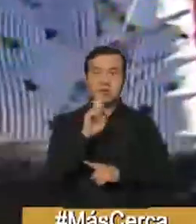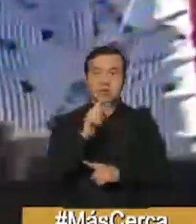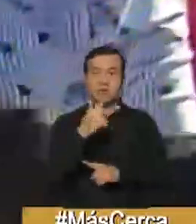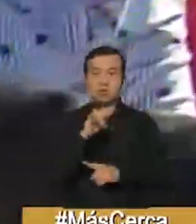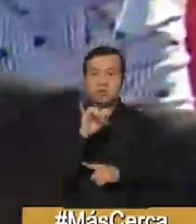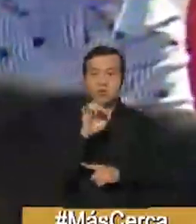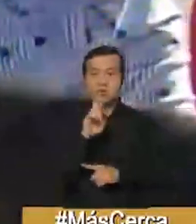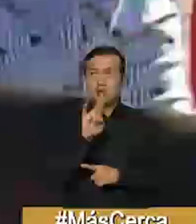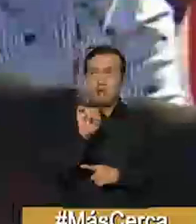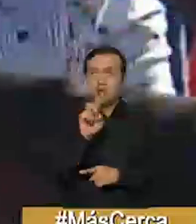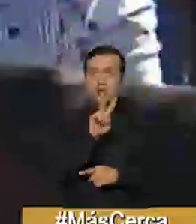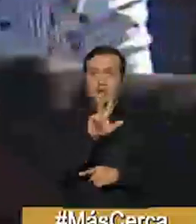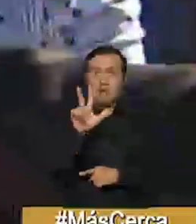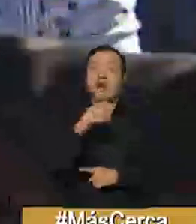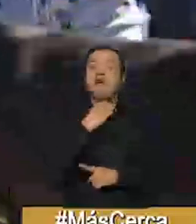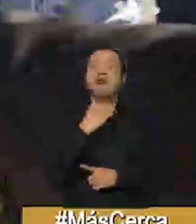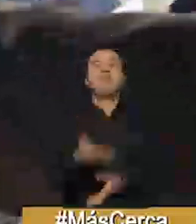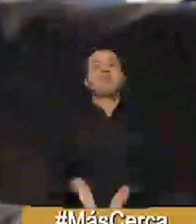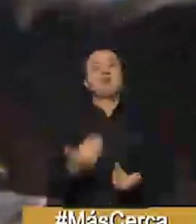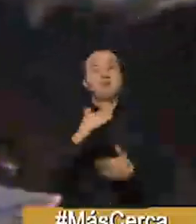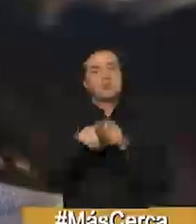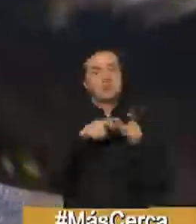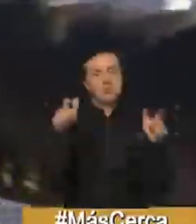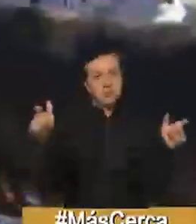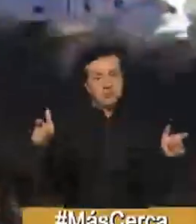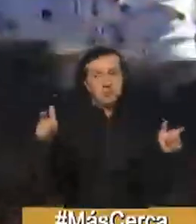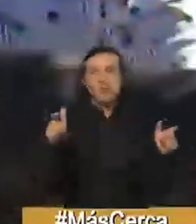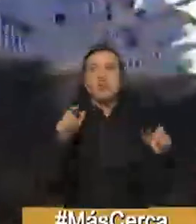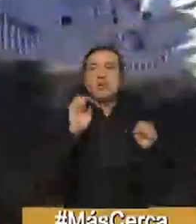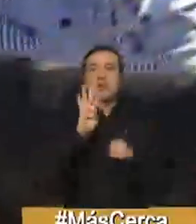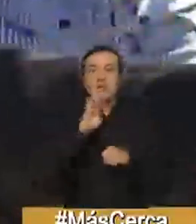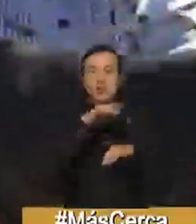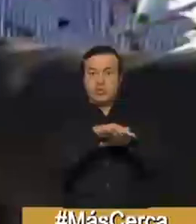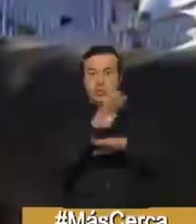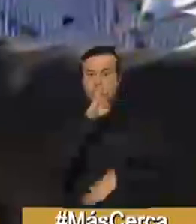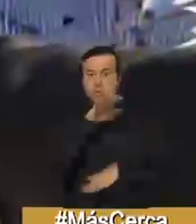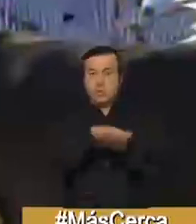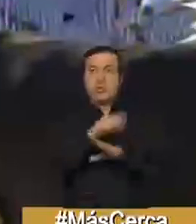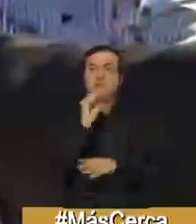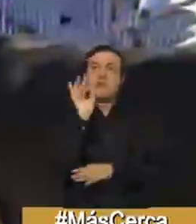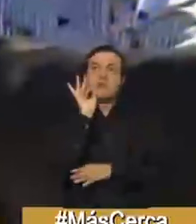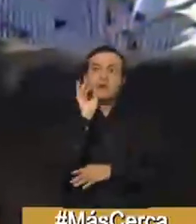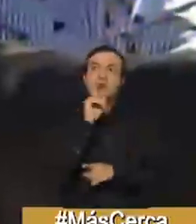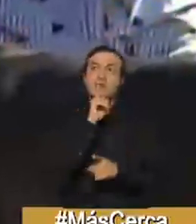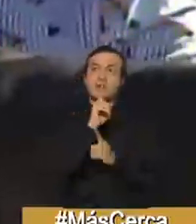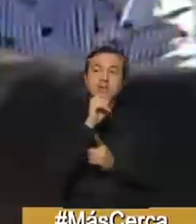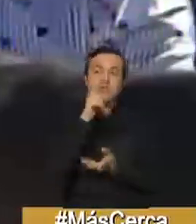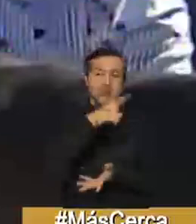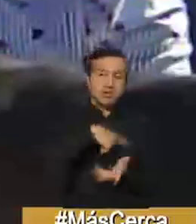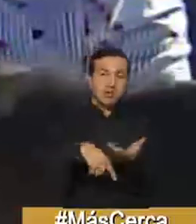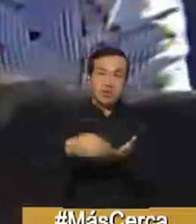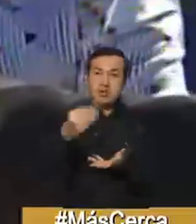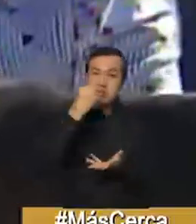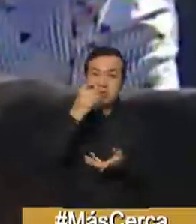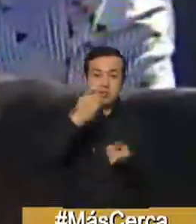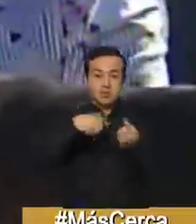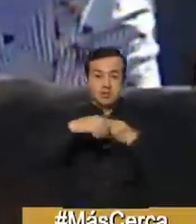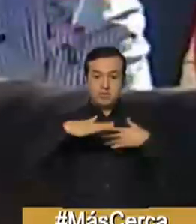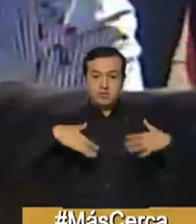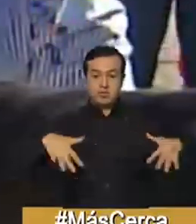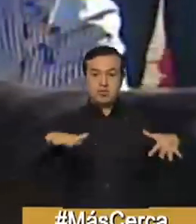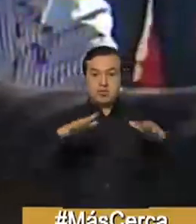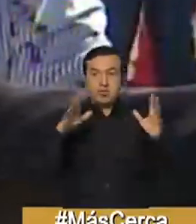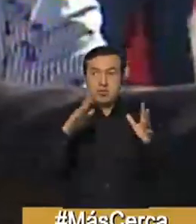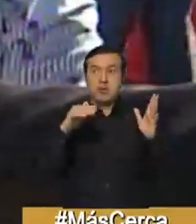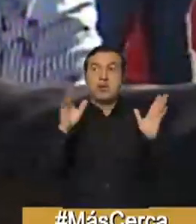23 de agosto. Vengan todos a la Plaza César Chiriboga desde las 4 de la tarde. Los deliciosos platos que se venden en la Plaza César